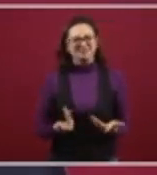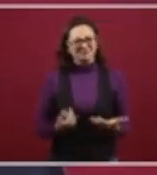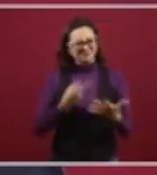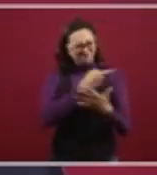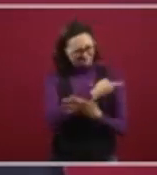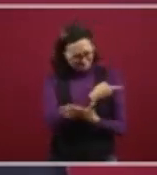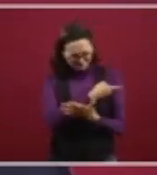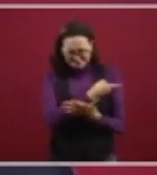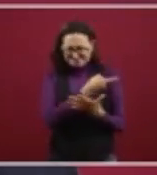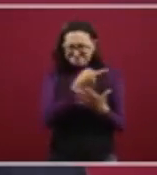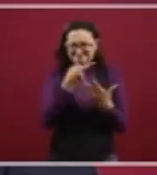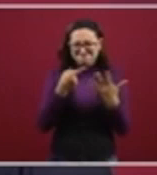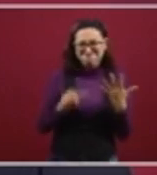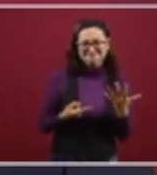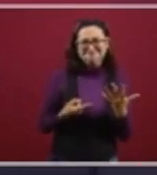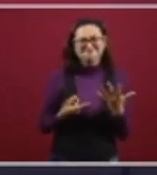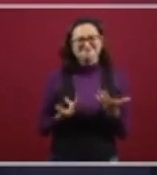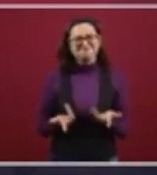la